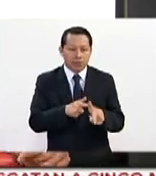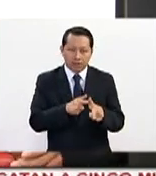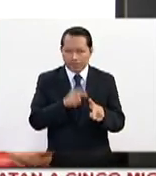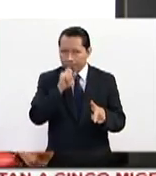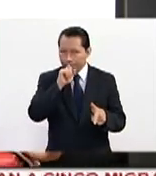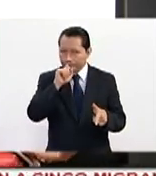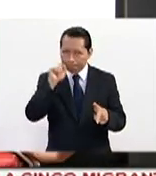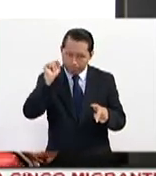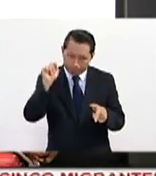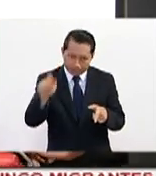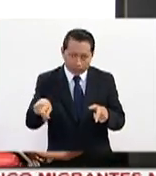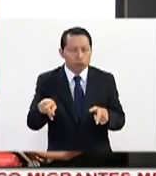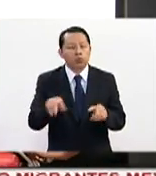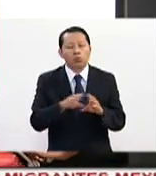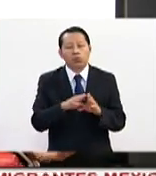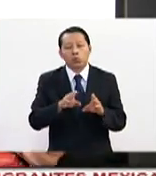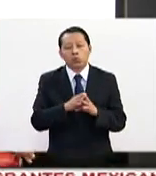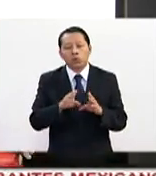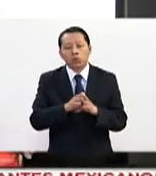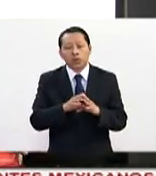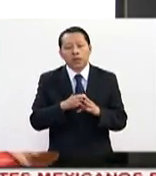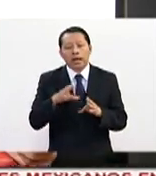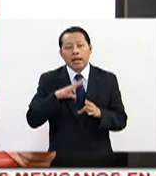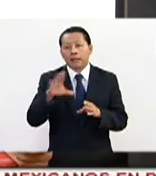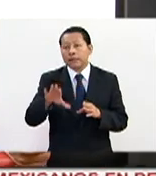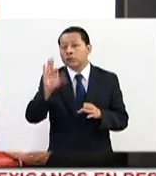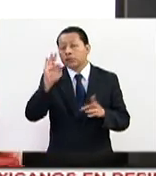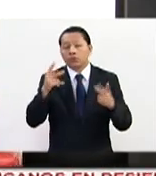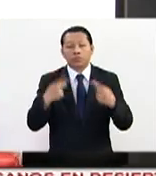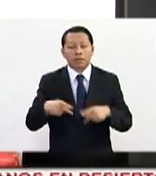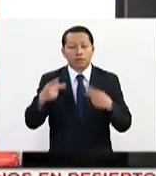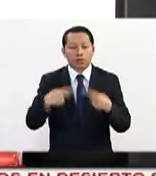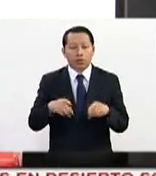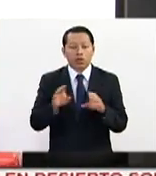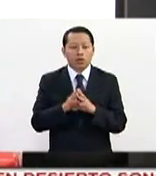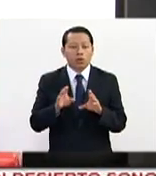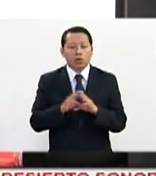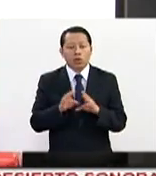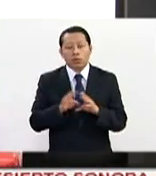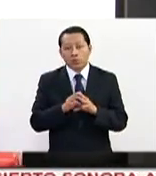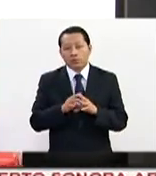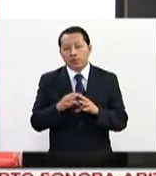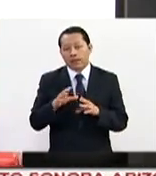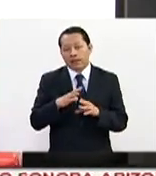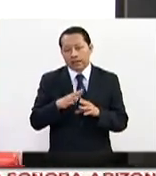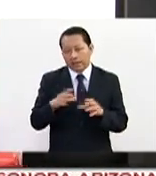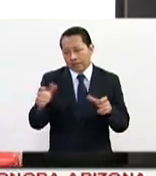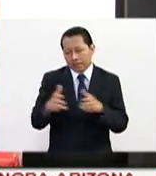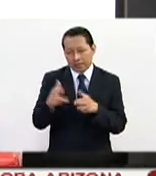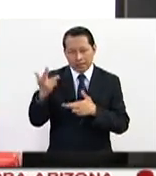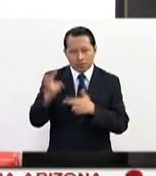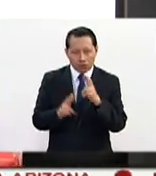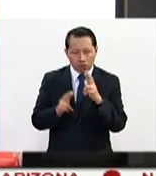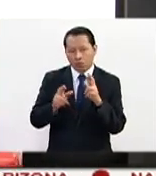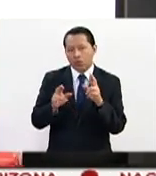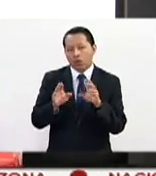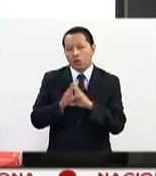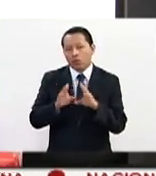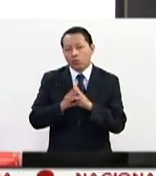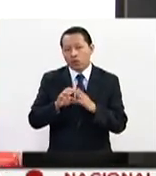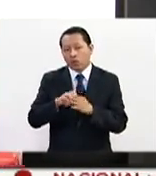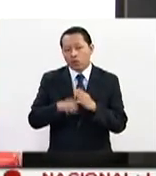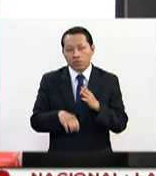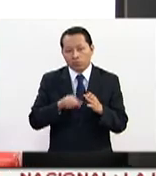régimen, hablando de que si se escoge a una persona que sea del régimen de la revolución, como lo es